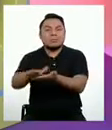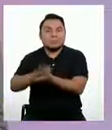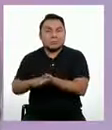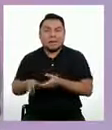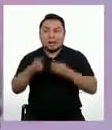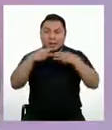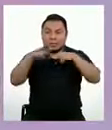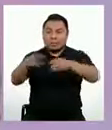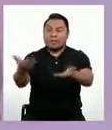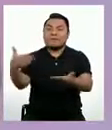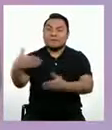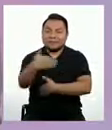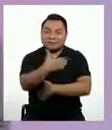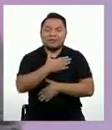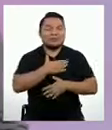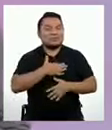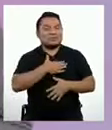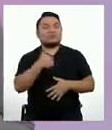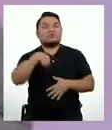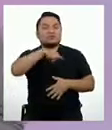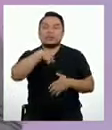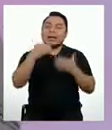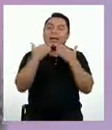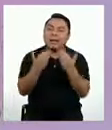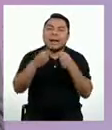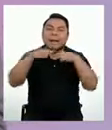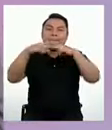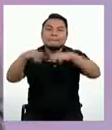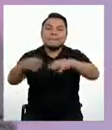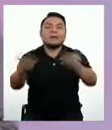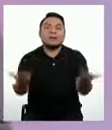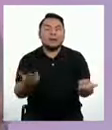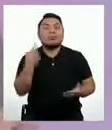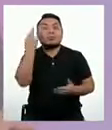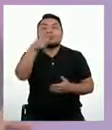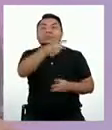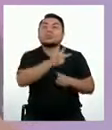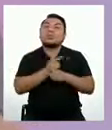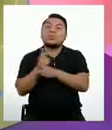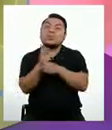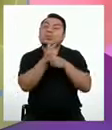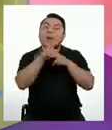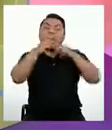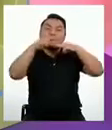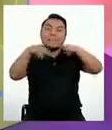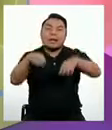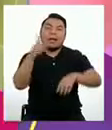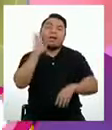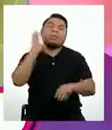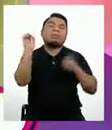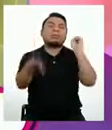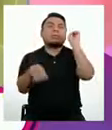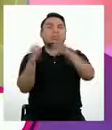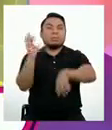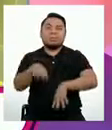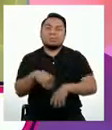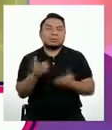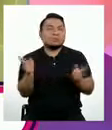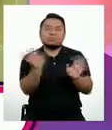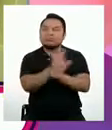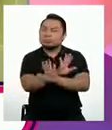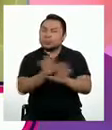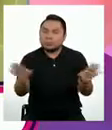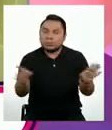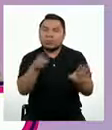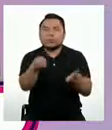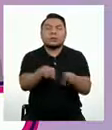nos da y nosotros recibimos y nosotros también por eso tenemos que cuidarlos. Y lo primero es, por ejemplo, tratar de